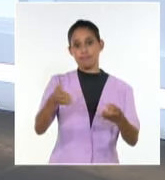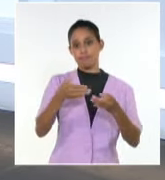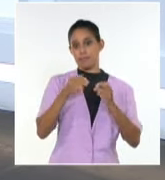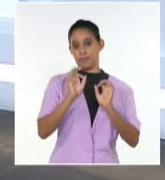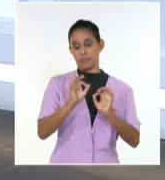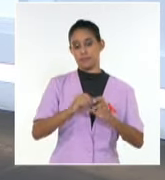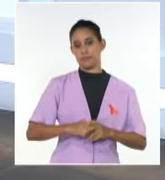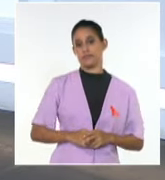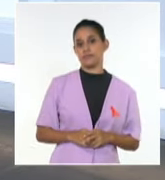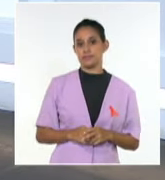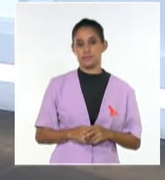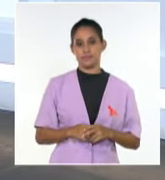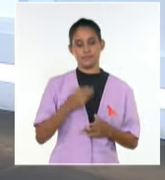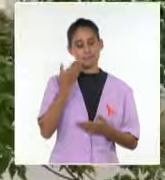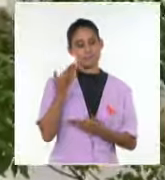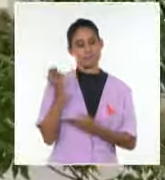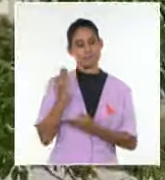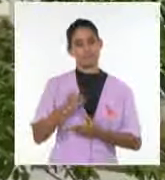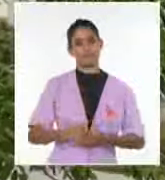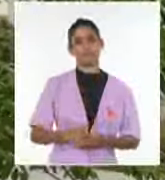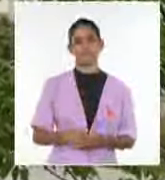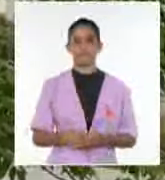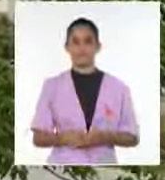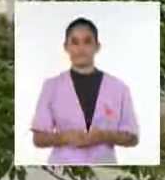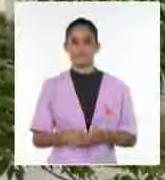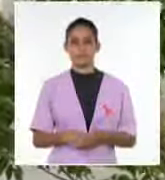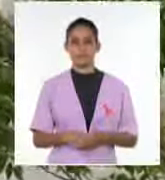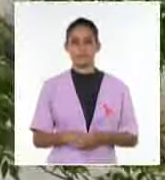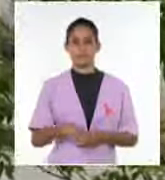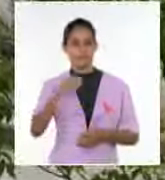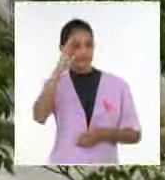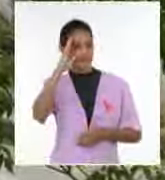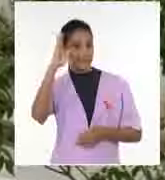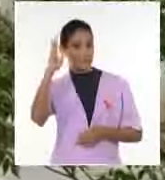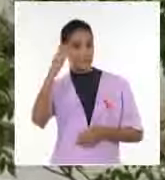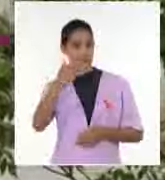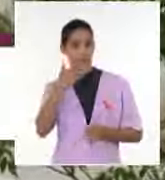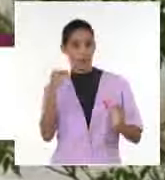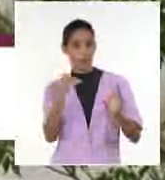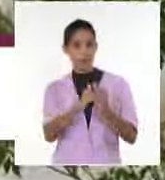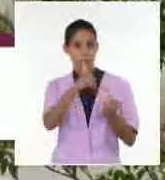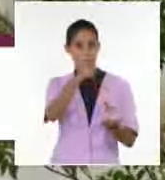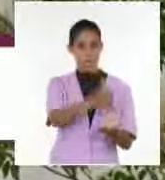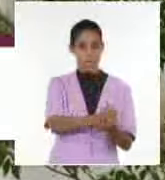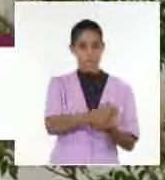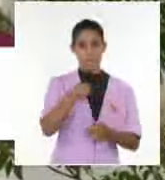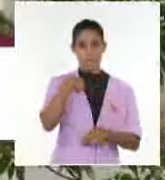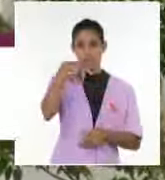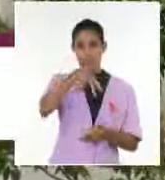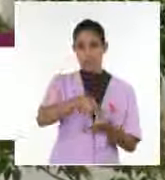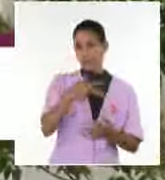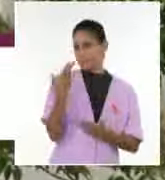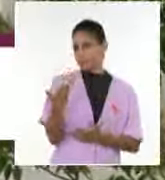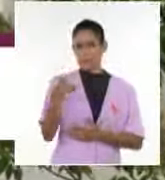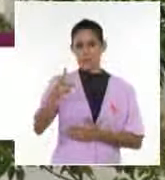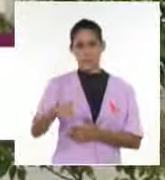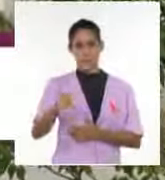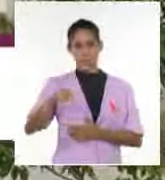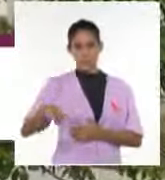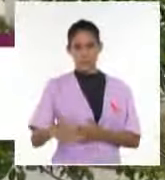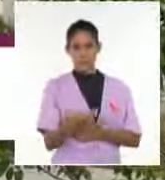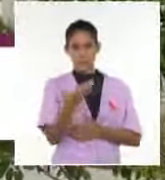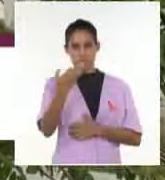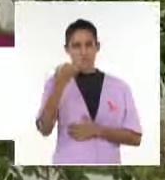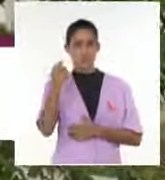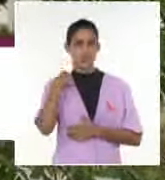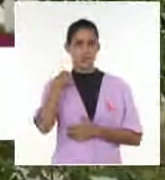Otero. Adelante, Pavel. Saludos amigos, aquí estamos en París, sede de la 33ª edición de los Juegos Olímpicos que